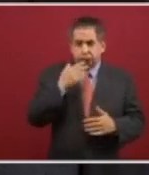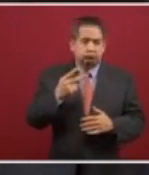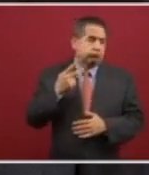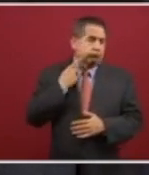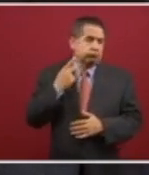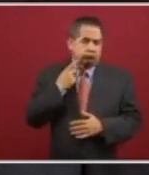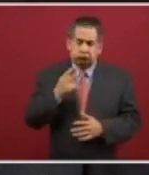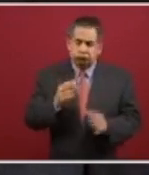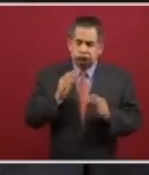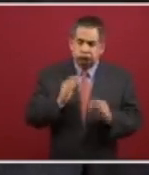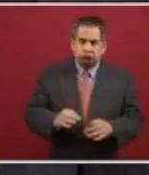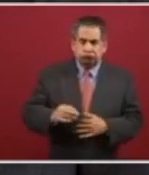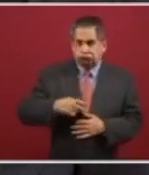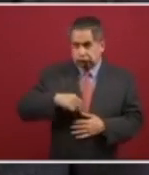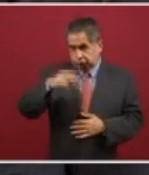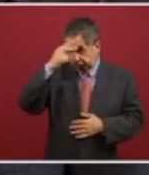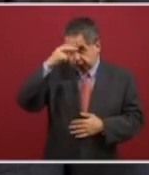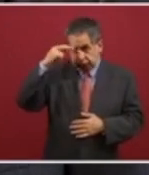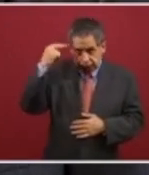político de México